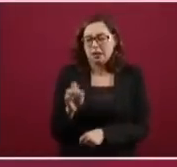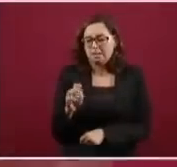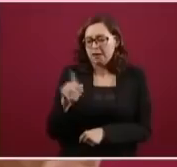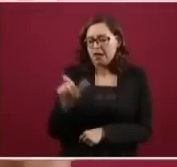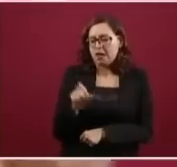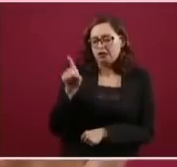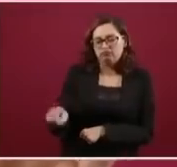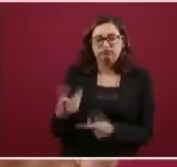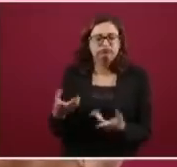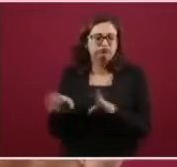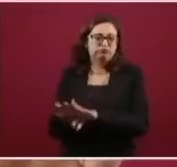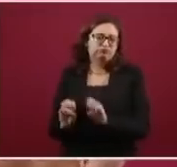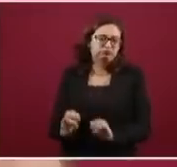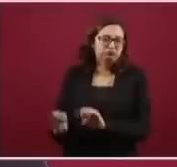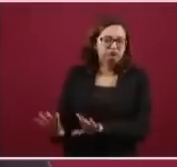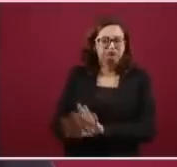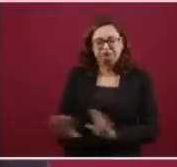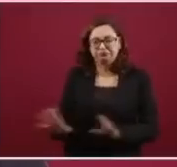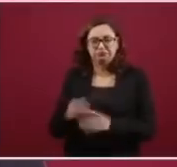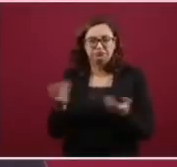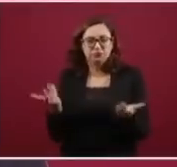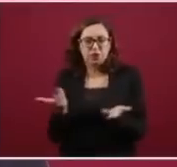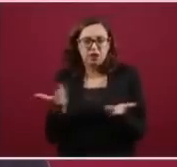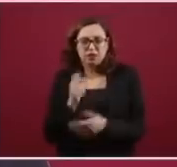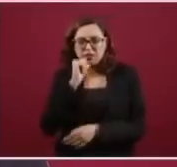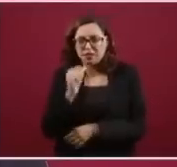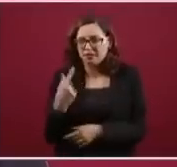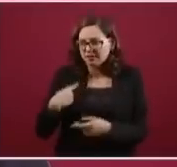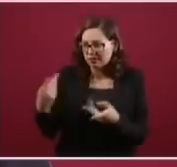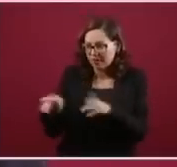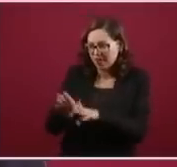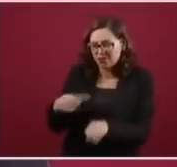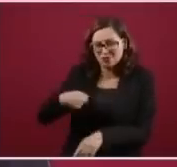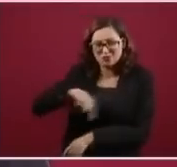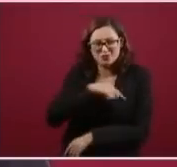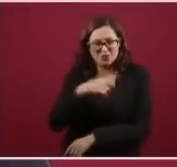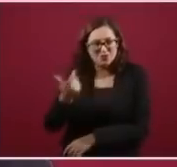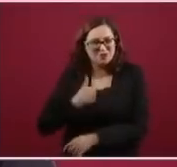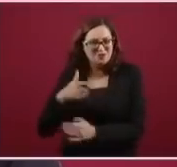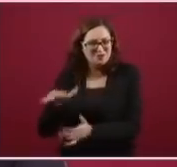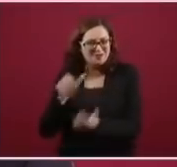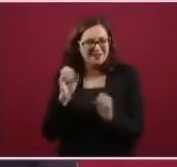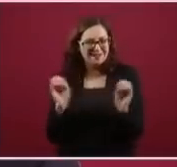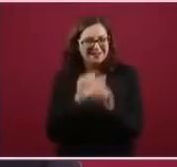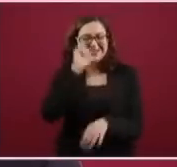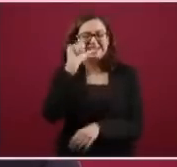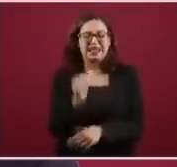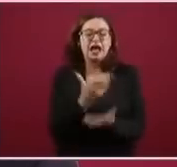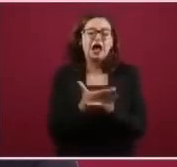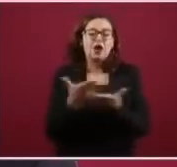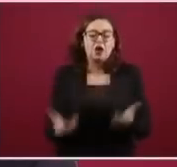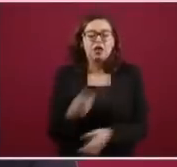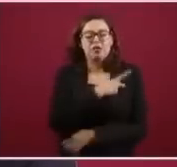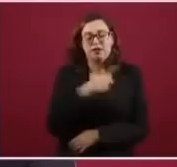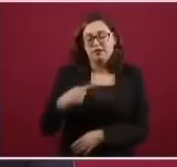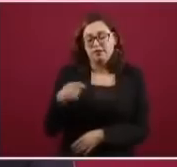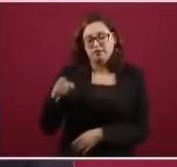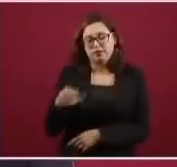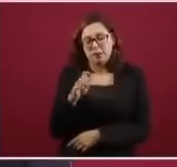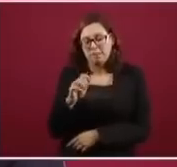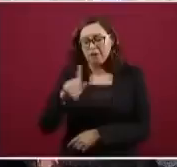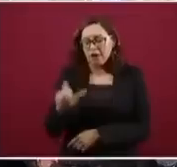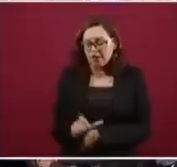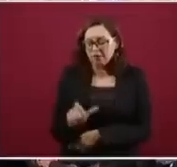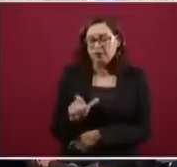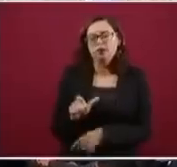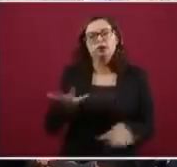cerrados y sobre un campo que está cerrado nosotros nos recibimos ingresos el acuerdo que ya tenemos con pemex es cambiar esos campos darles